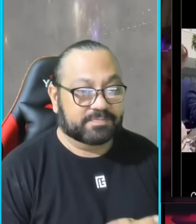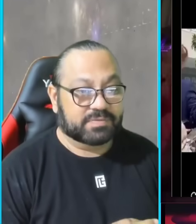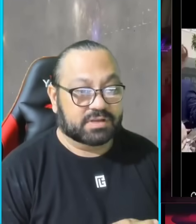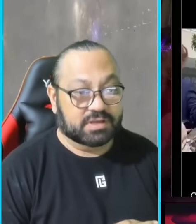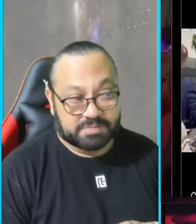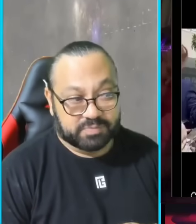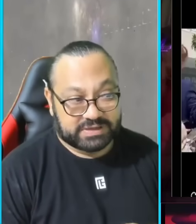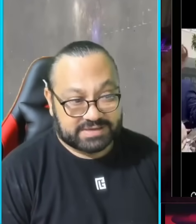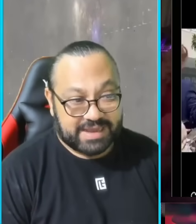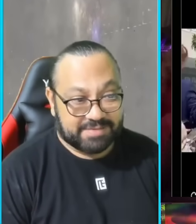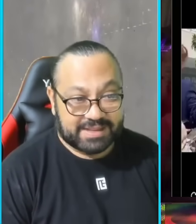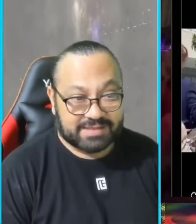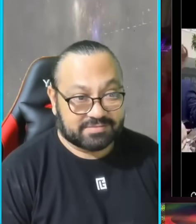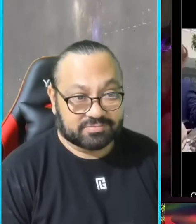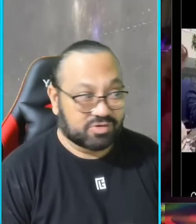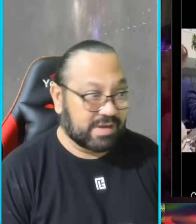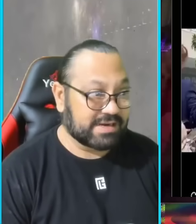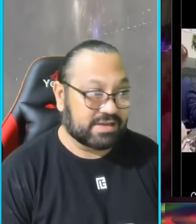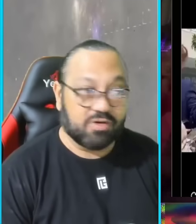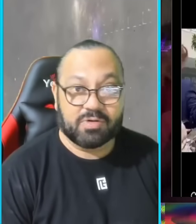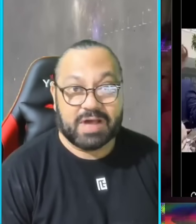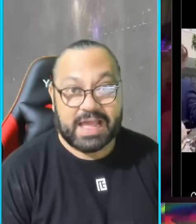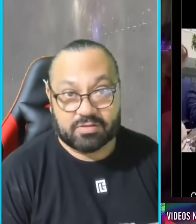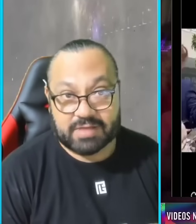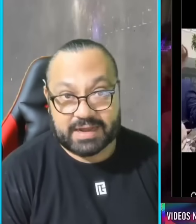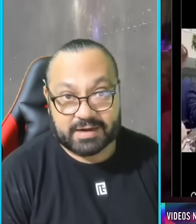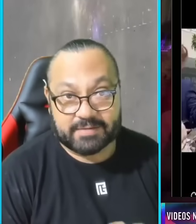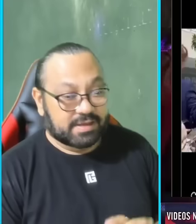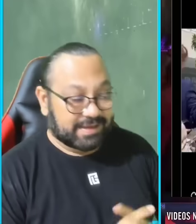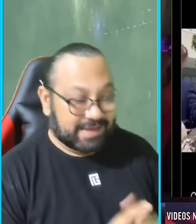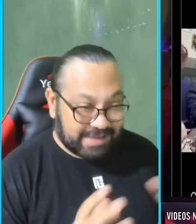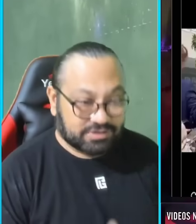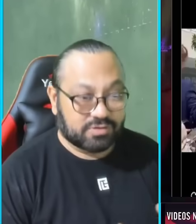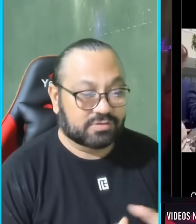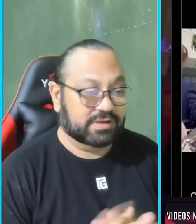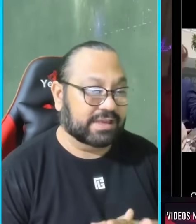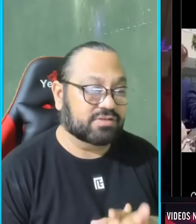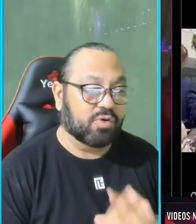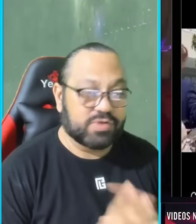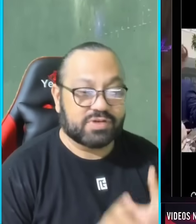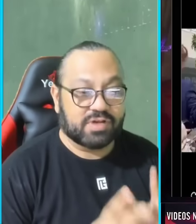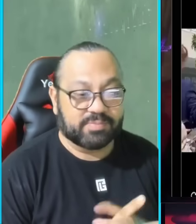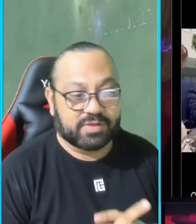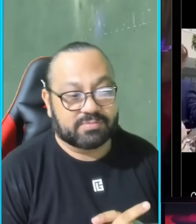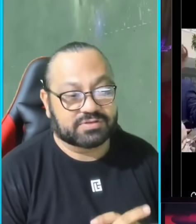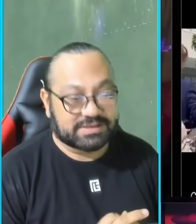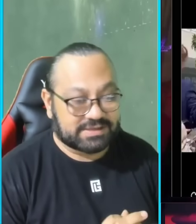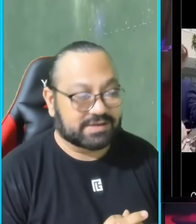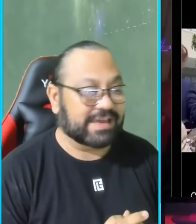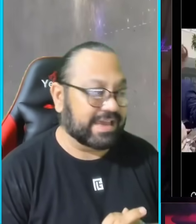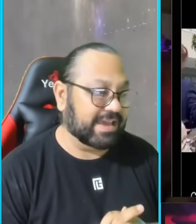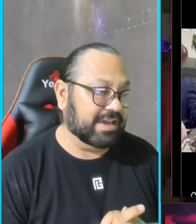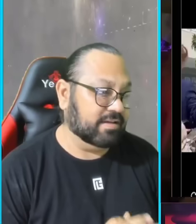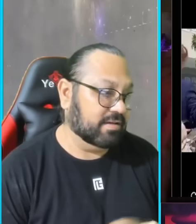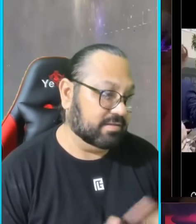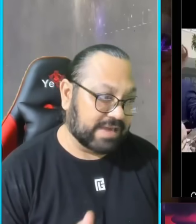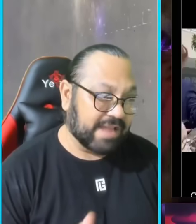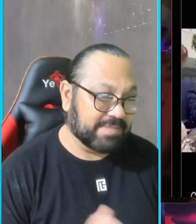plagio y pues la verdad no hay ni cómo ayudarle. Eso es lo único que podemos decir